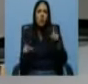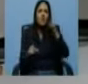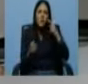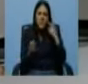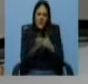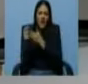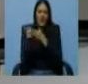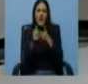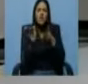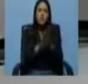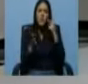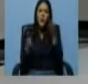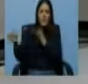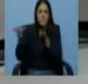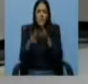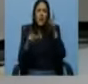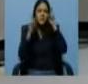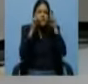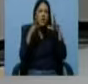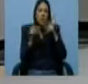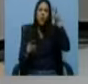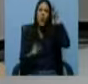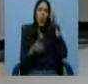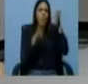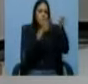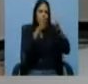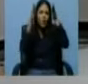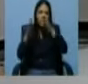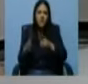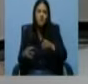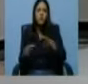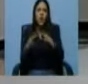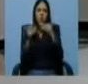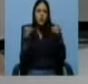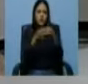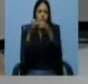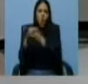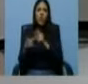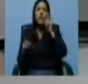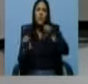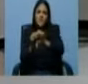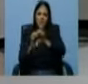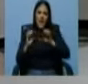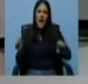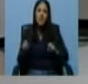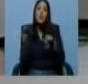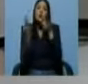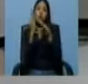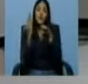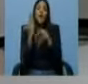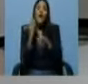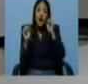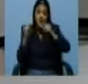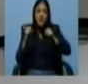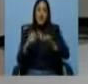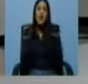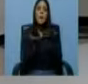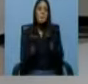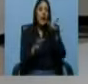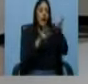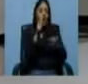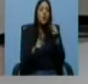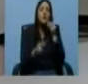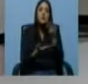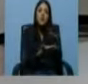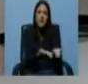el proceso de formación para nuestros maestos para nuestros profesores y que la educación sea de calidad para nuestros niños que Venezuela